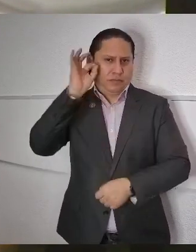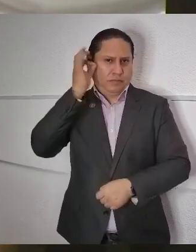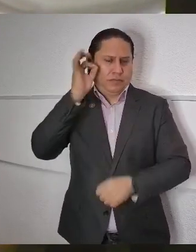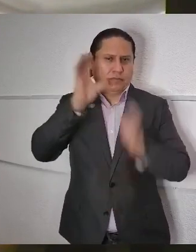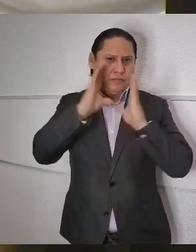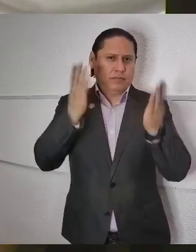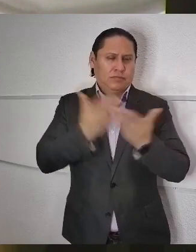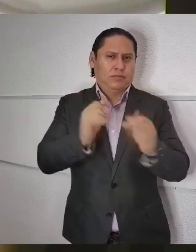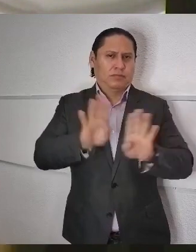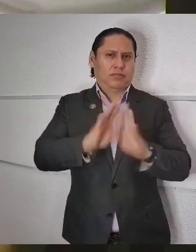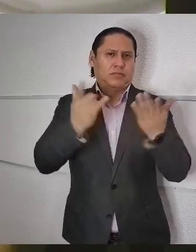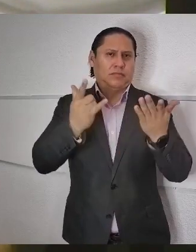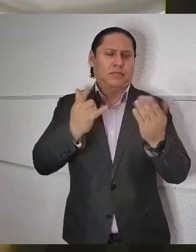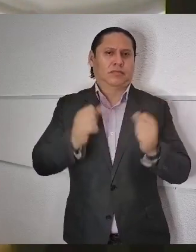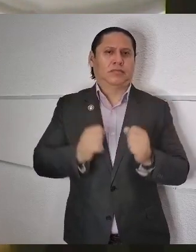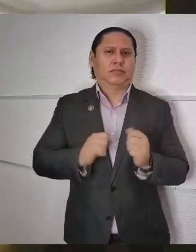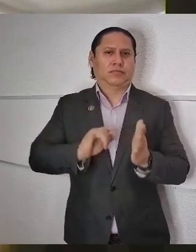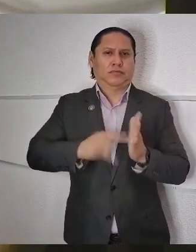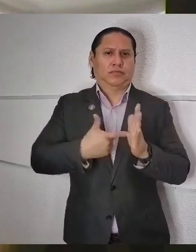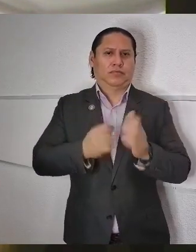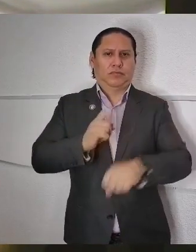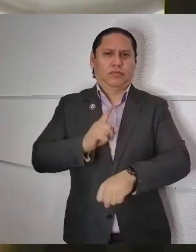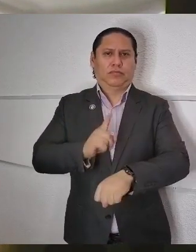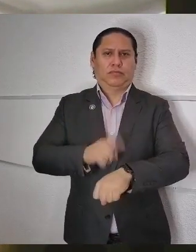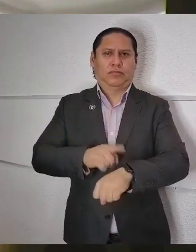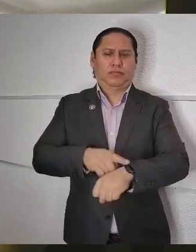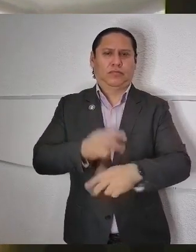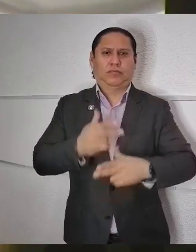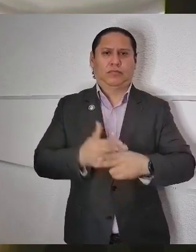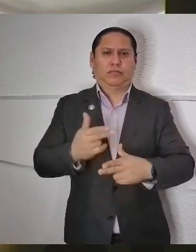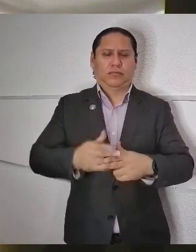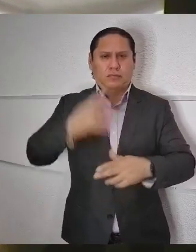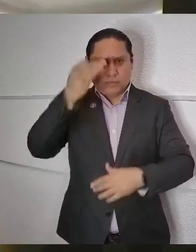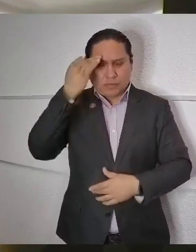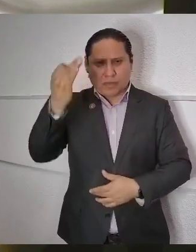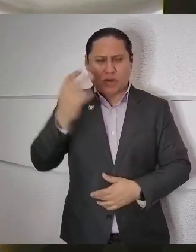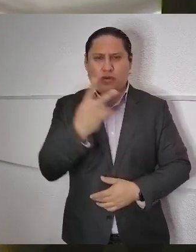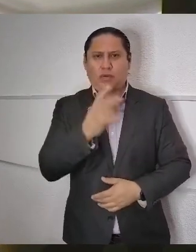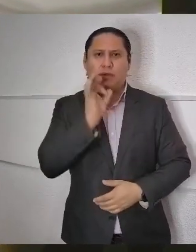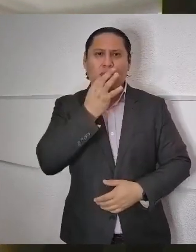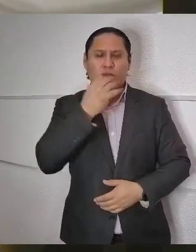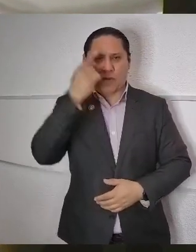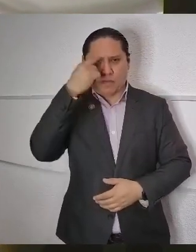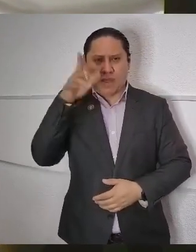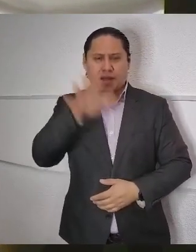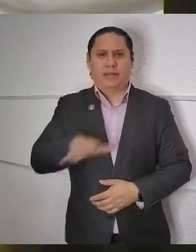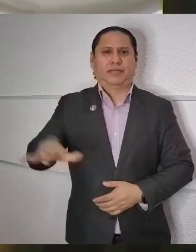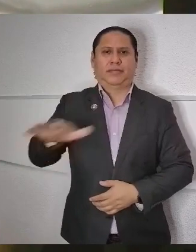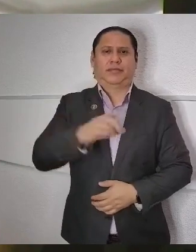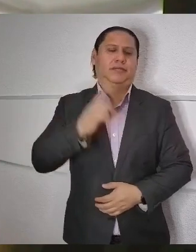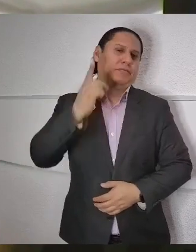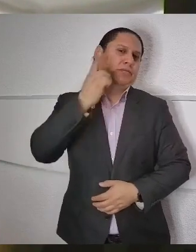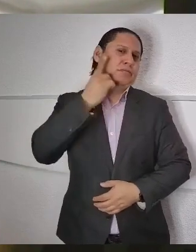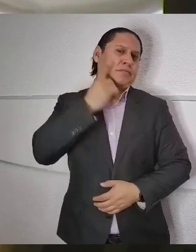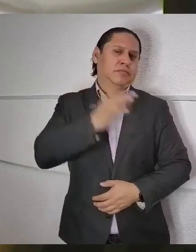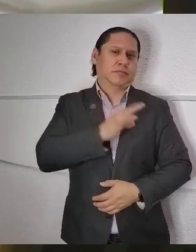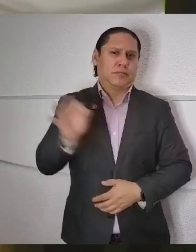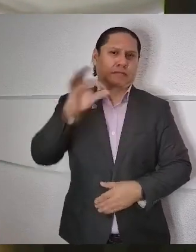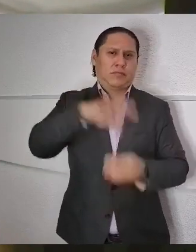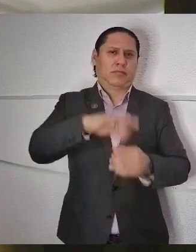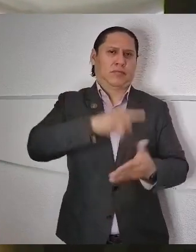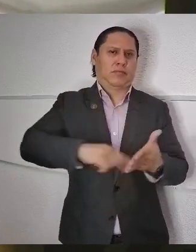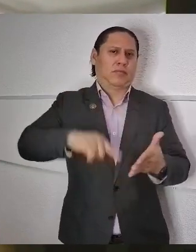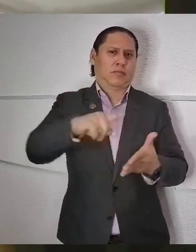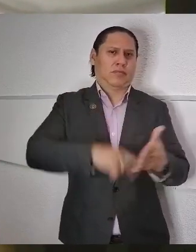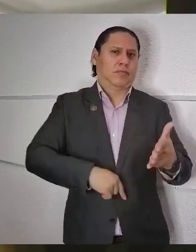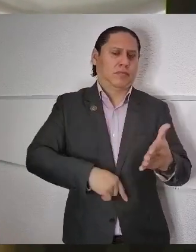Servicios Parlamentarios abra el sistema electrónico hasta por un tiempo máximo de 2 minutos para que las diputadas y